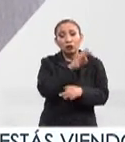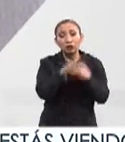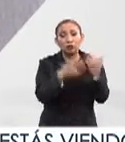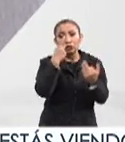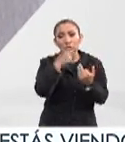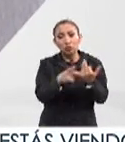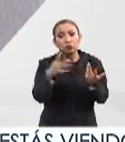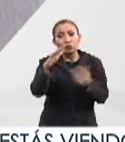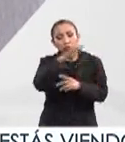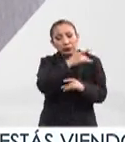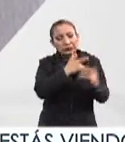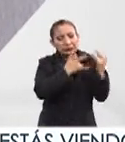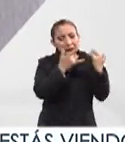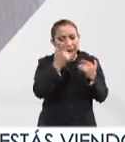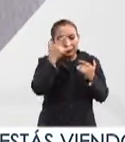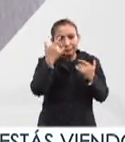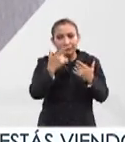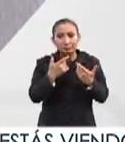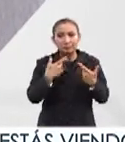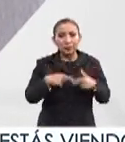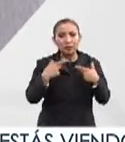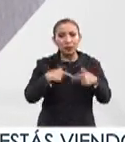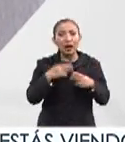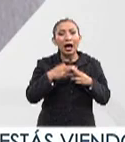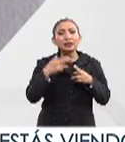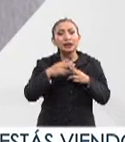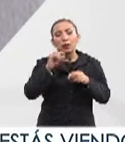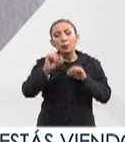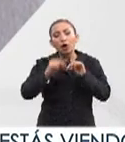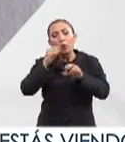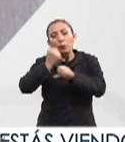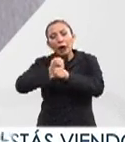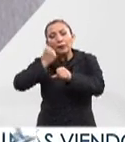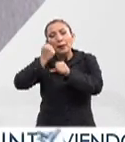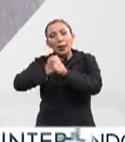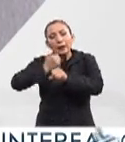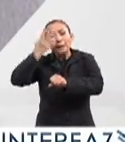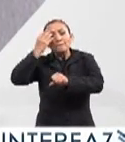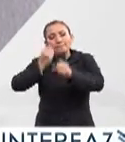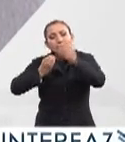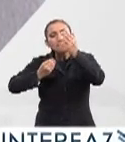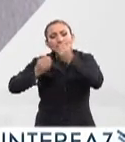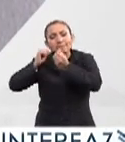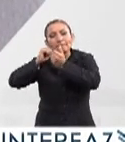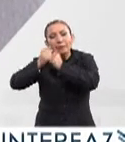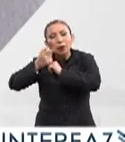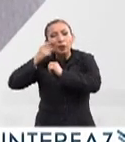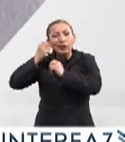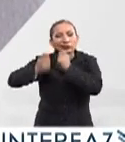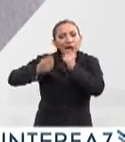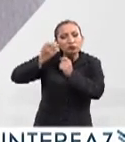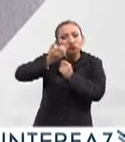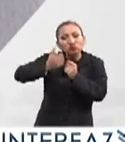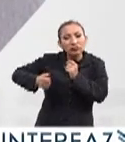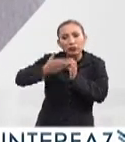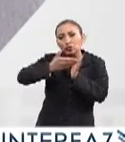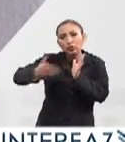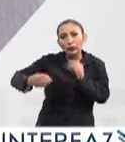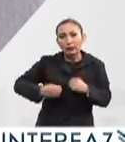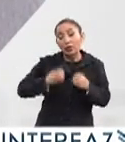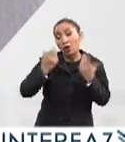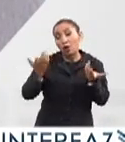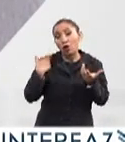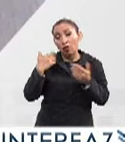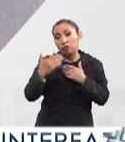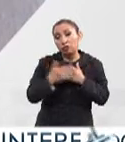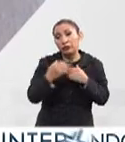tu sentido, toda tu estructura, hasta cómo vas practicando, desarrollando estos aspectos a lo largo de tu vida o a